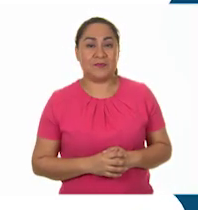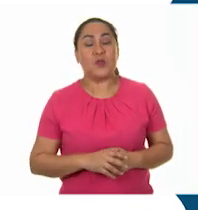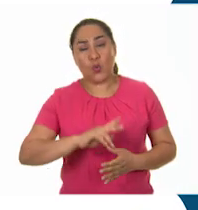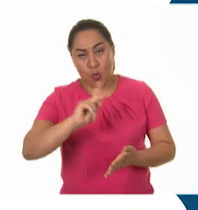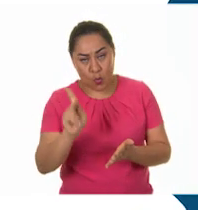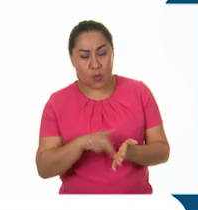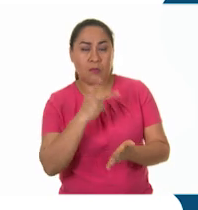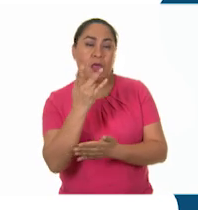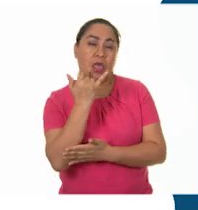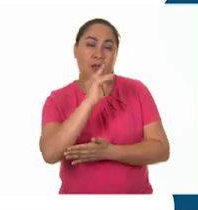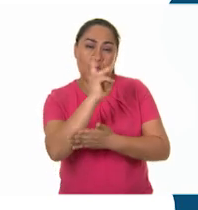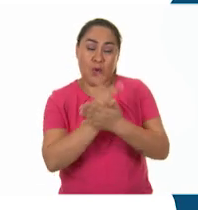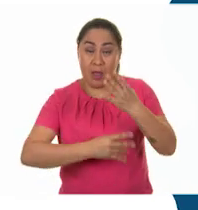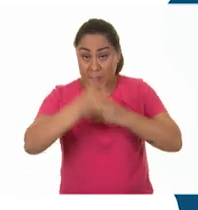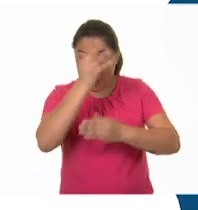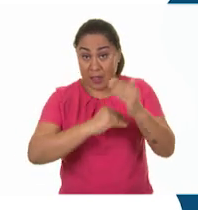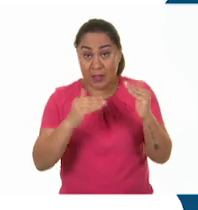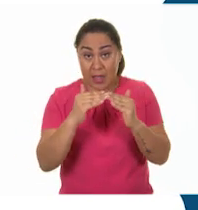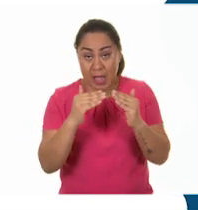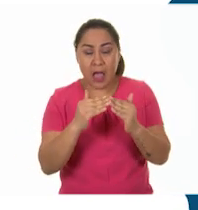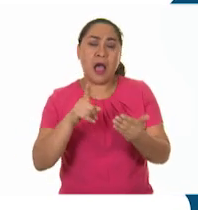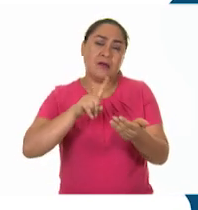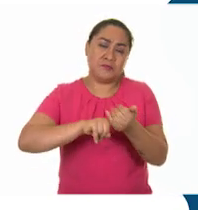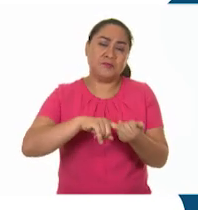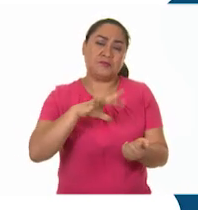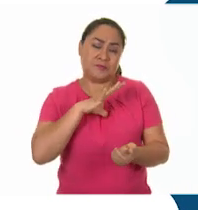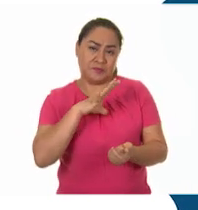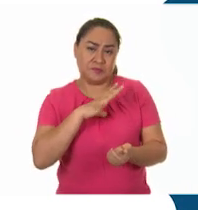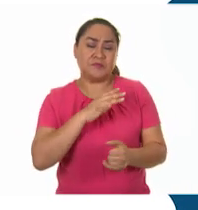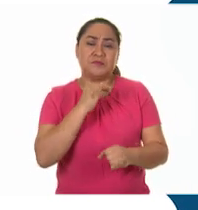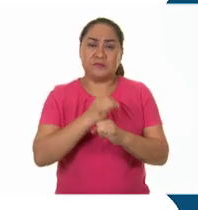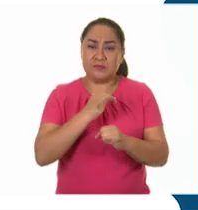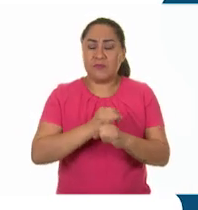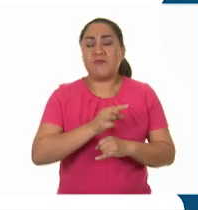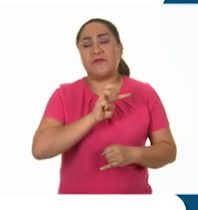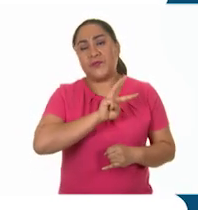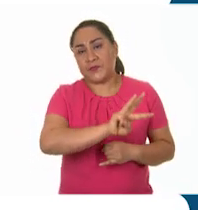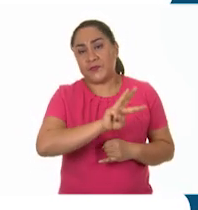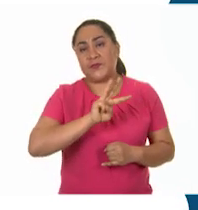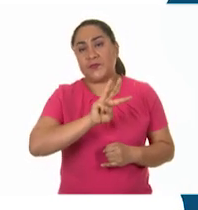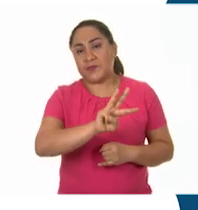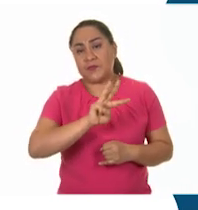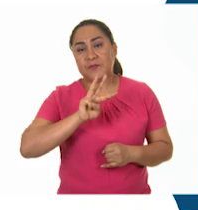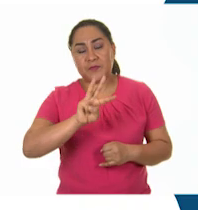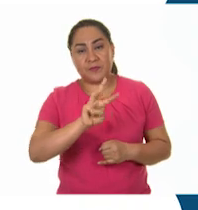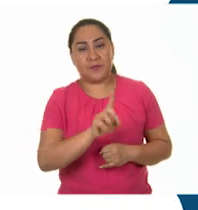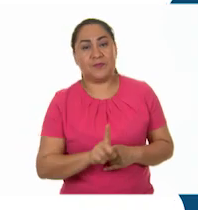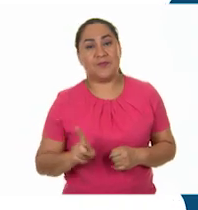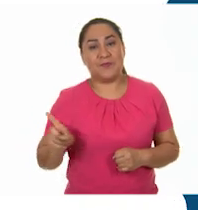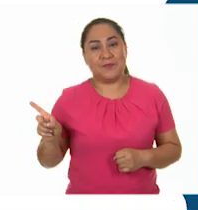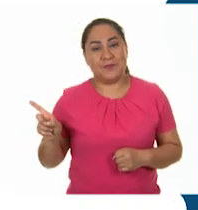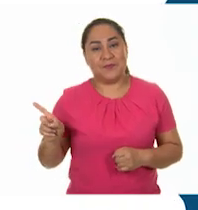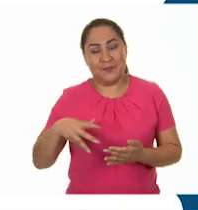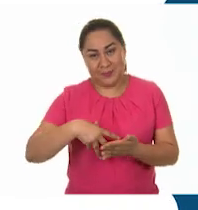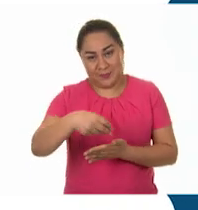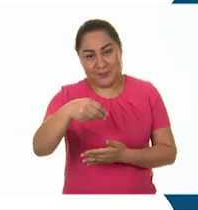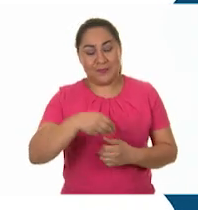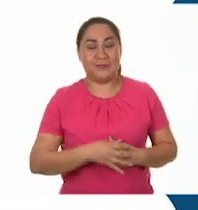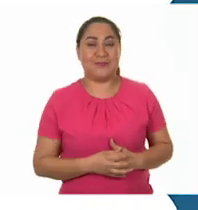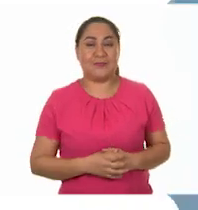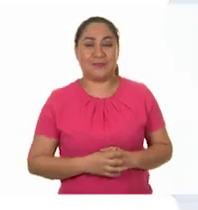a ver los programas de Aprende en Casa, los puedes encontrar en la siguiente liga. Aprendeencasa.cep.gov